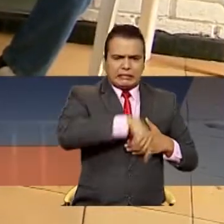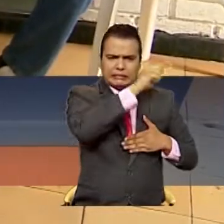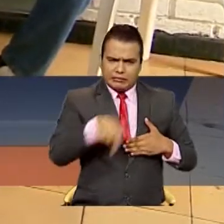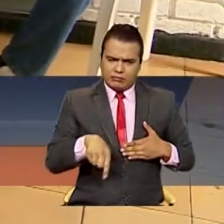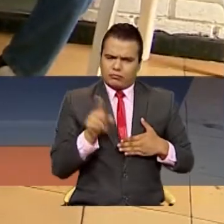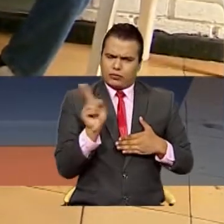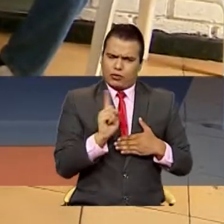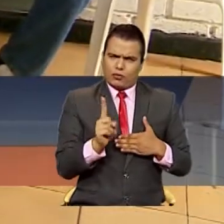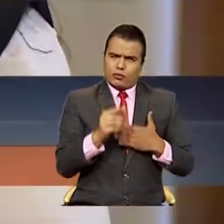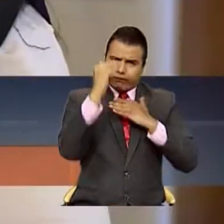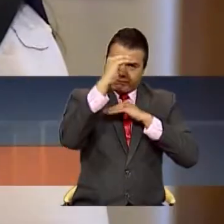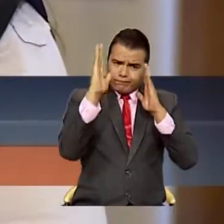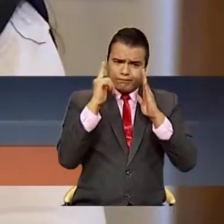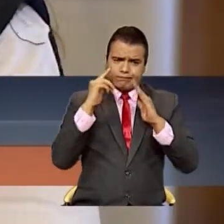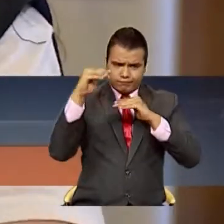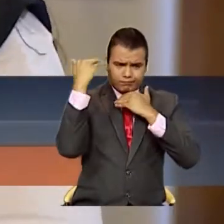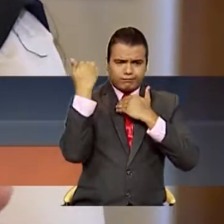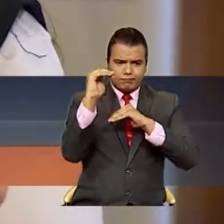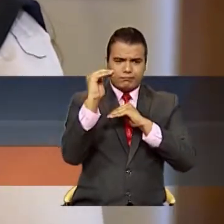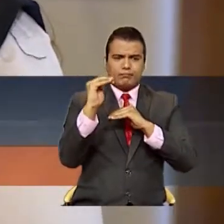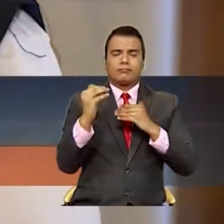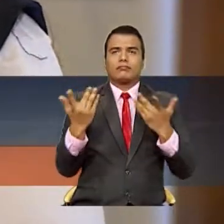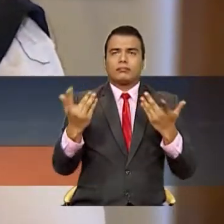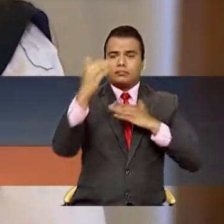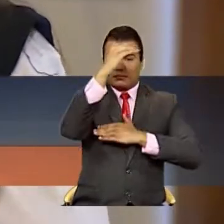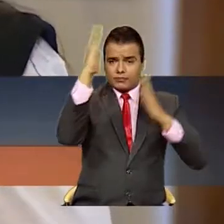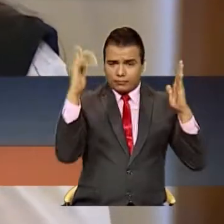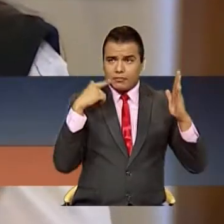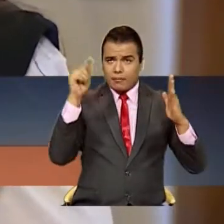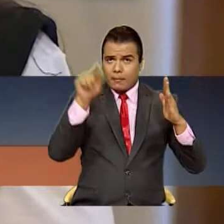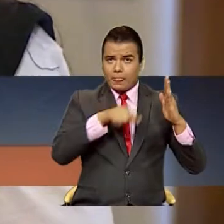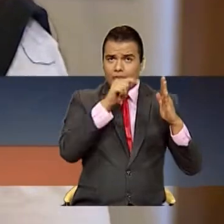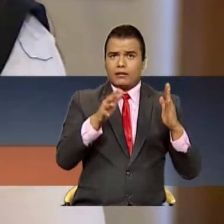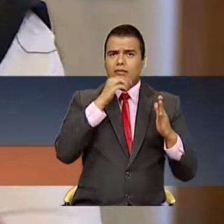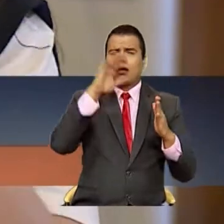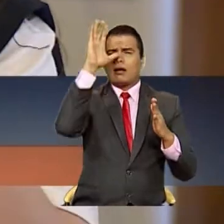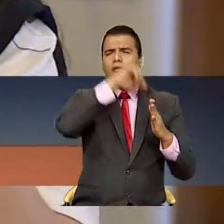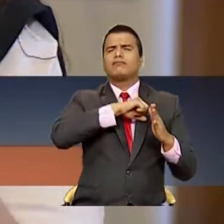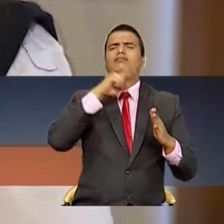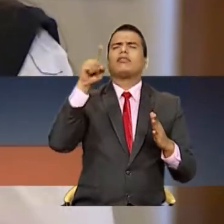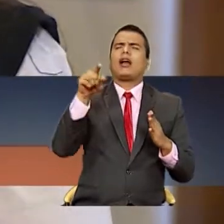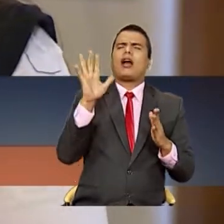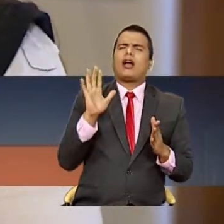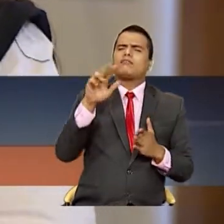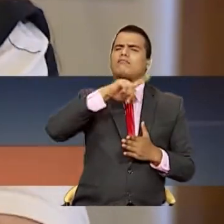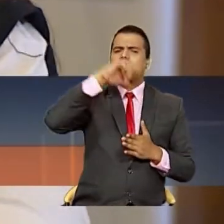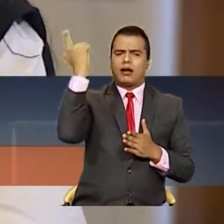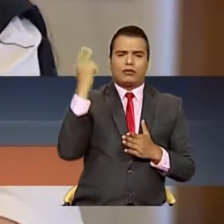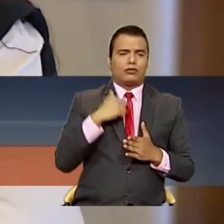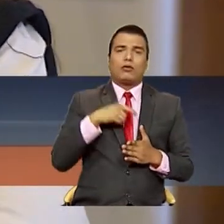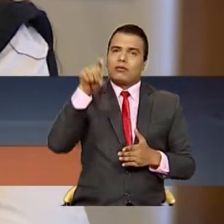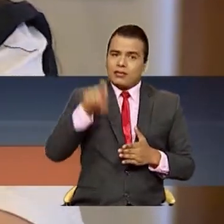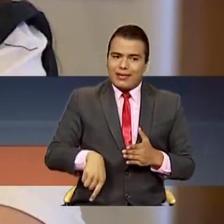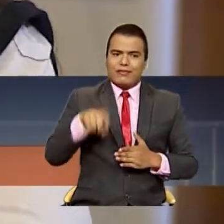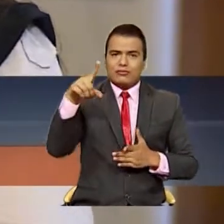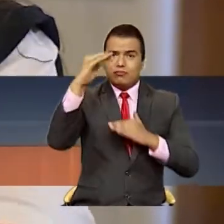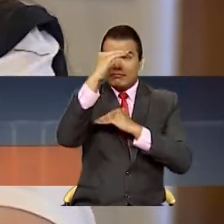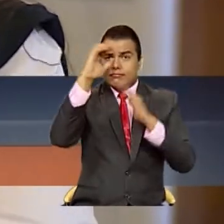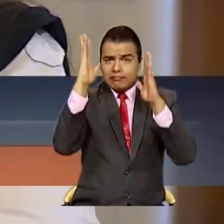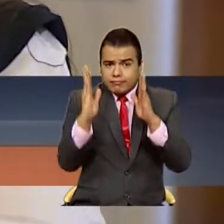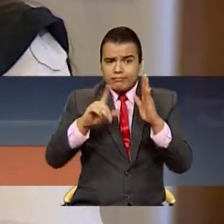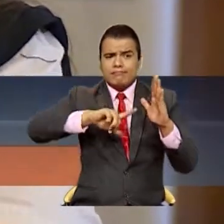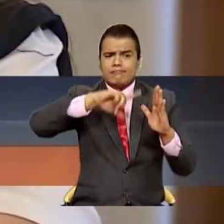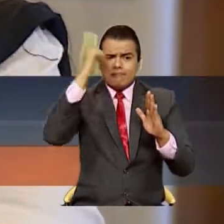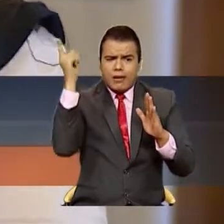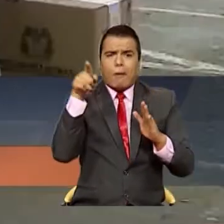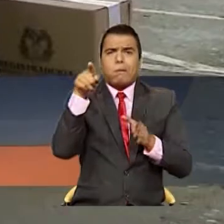marcar. El tarjetón no marcado no significa voto en blanco. Para votar en blanco está la casilla donde dice